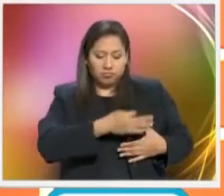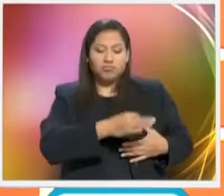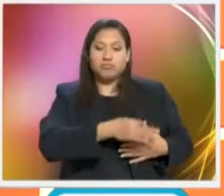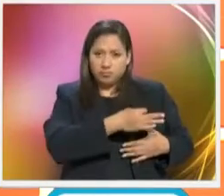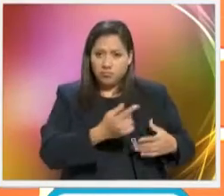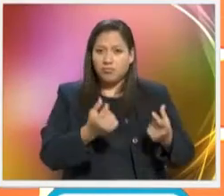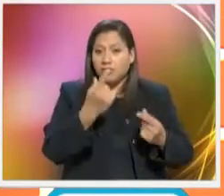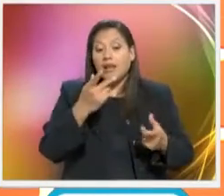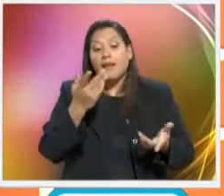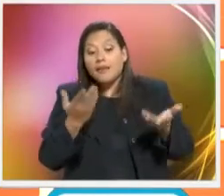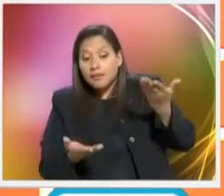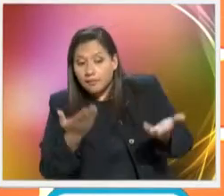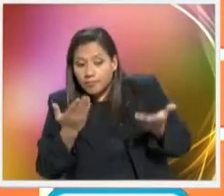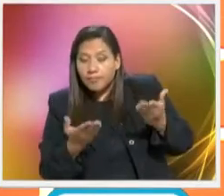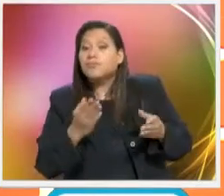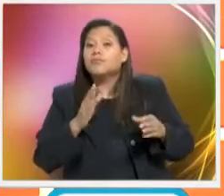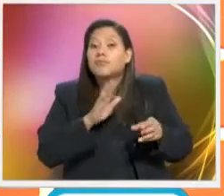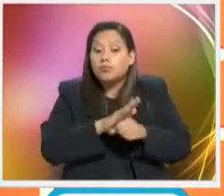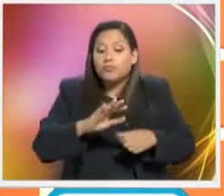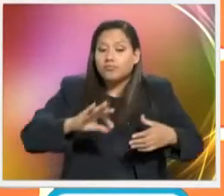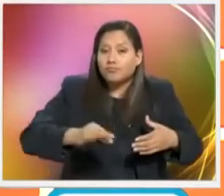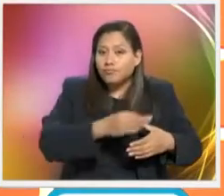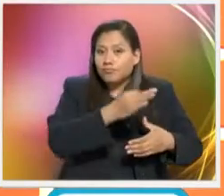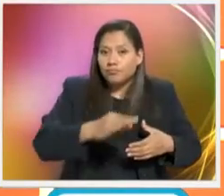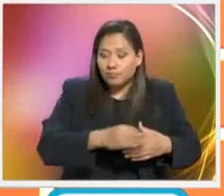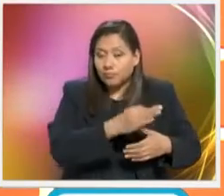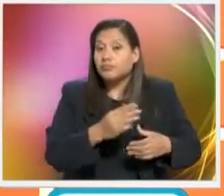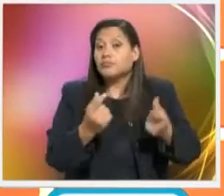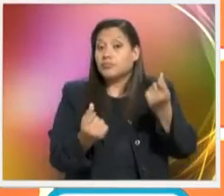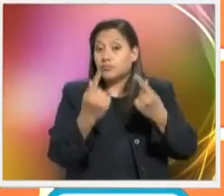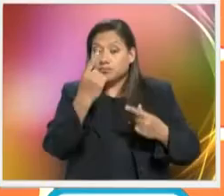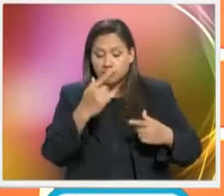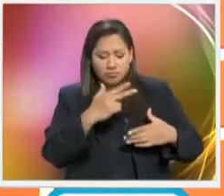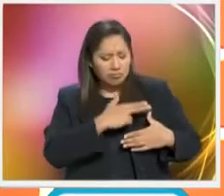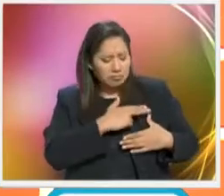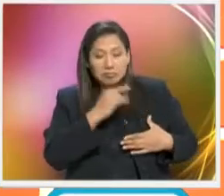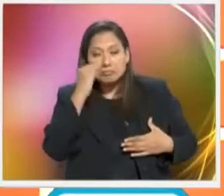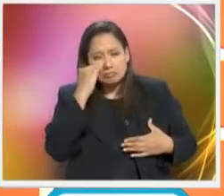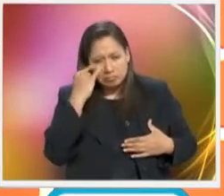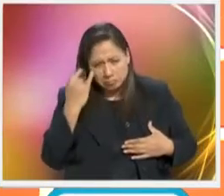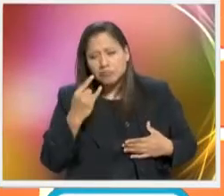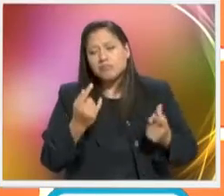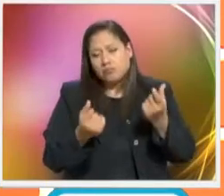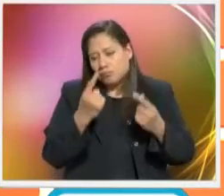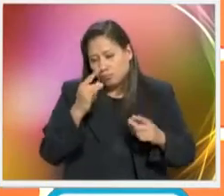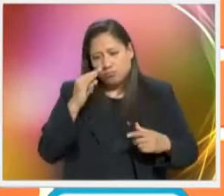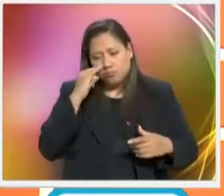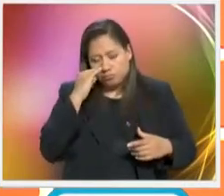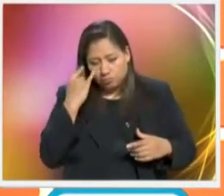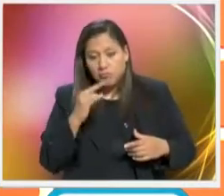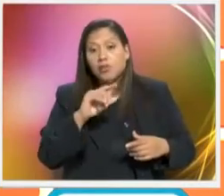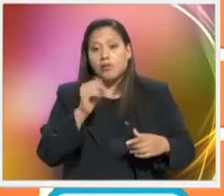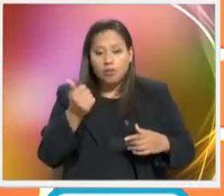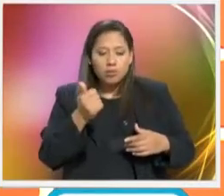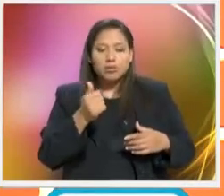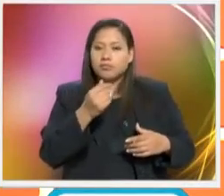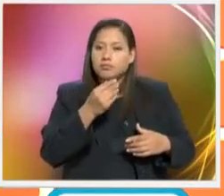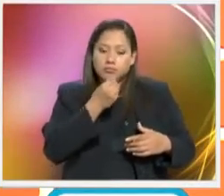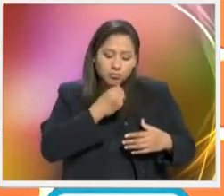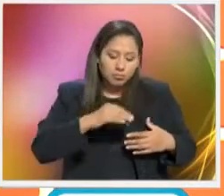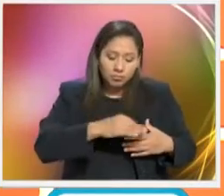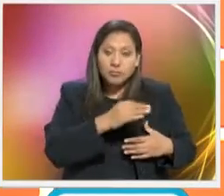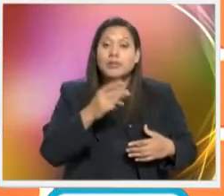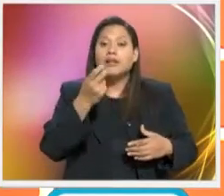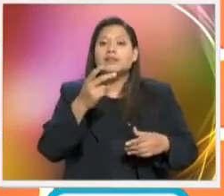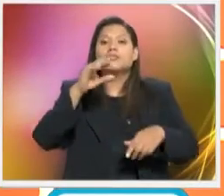digo, hay diferentes técnicas y hay algunas que ofrecen cicatrices mucho menos cicatriz que otra, pero esto ya